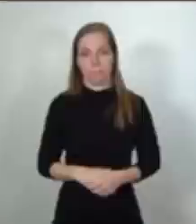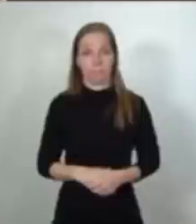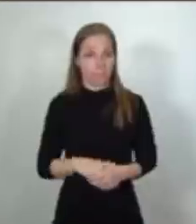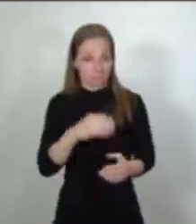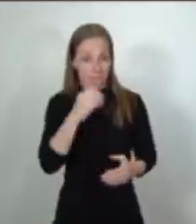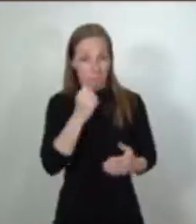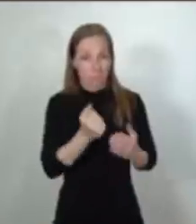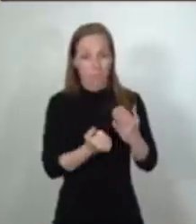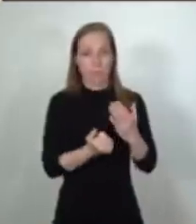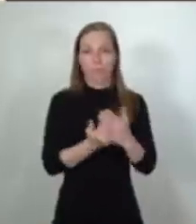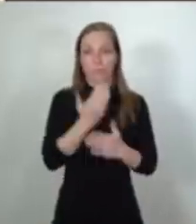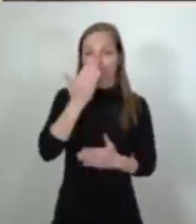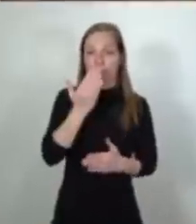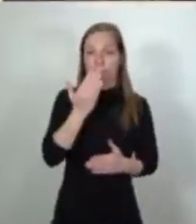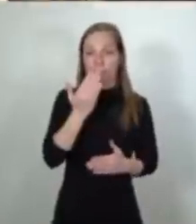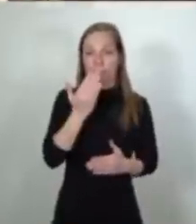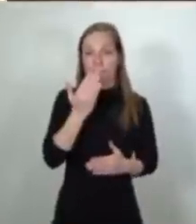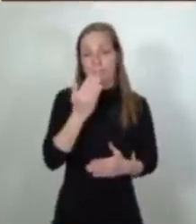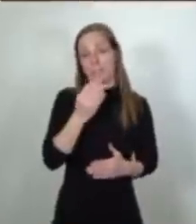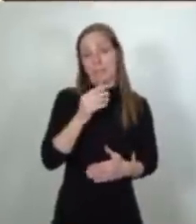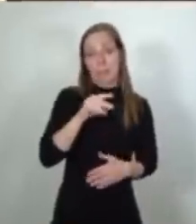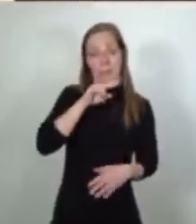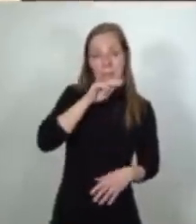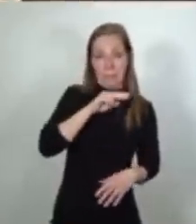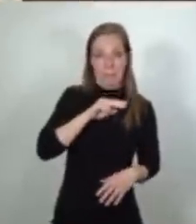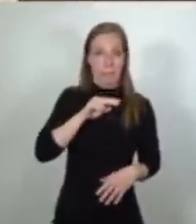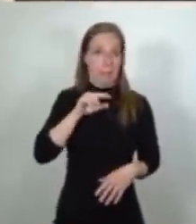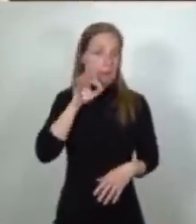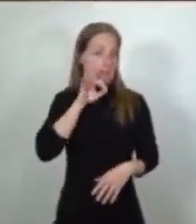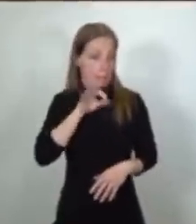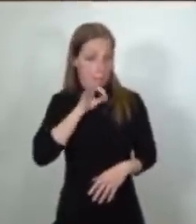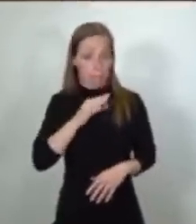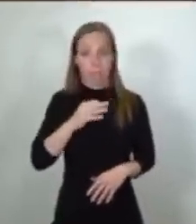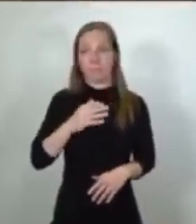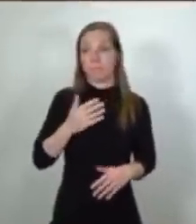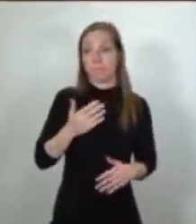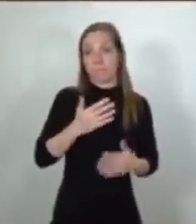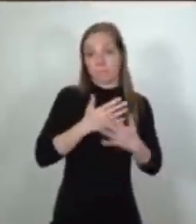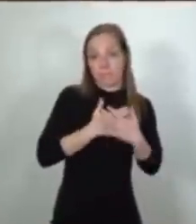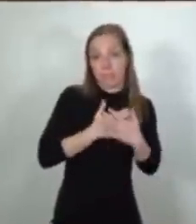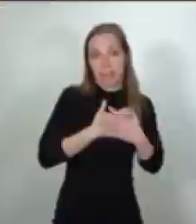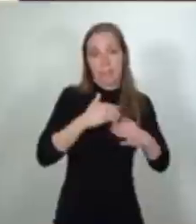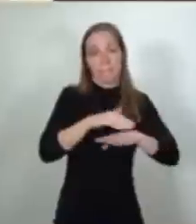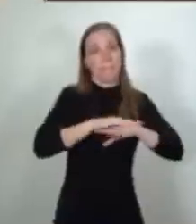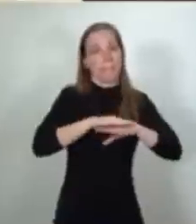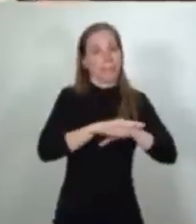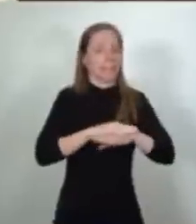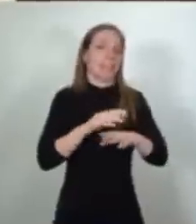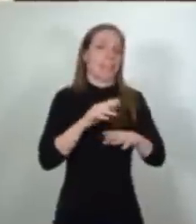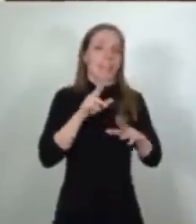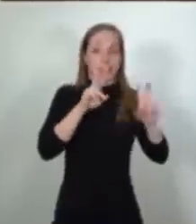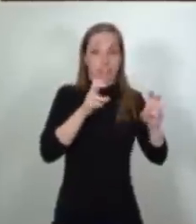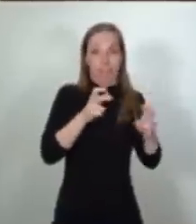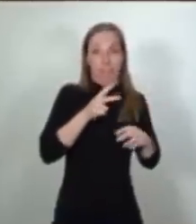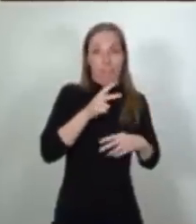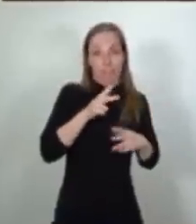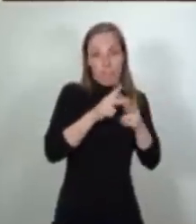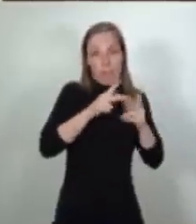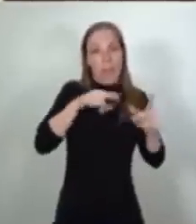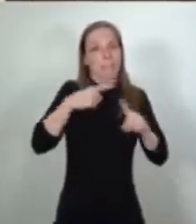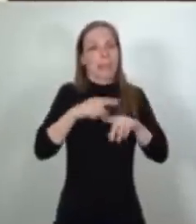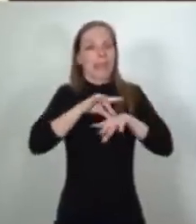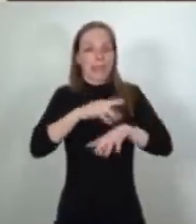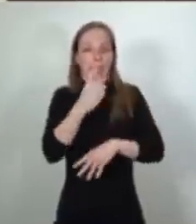Buenos días. Buenos días, querida ministra de Asuntos Sociales y Agenda